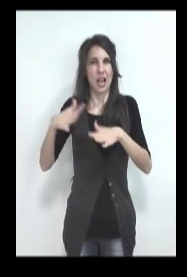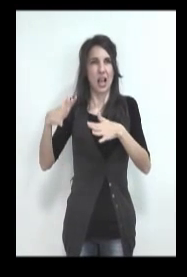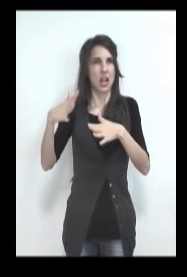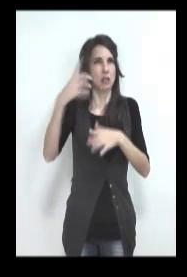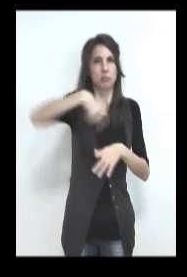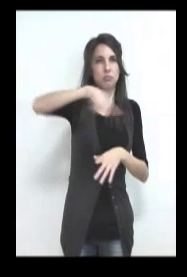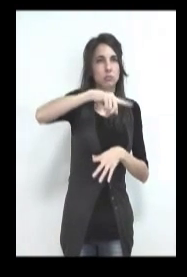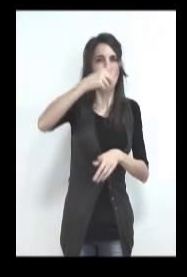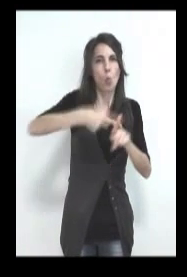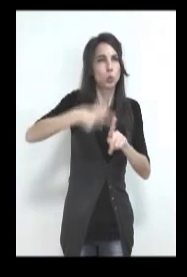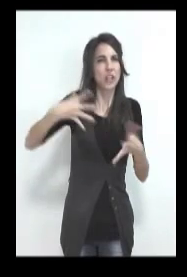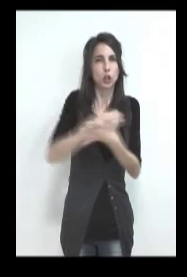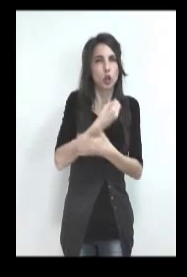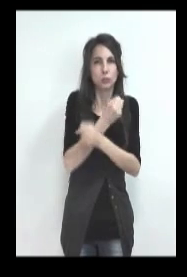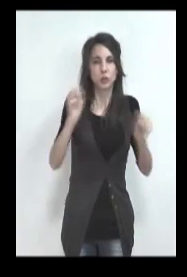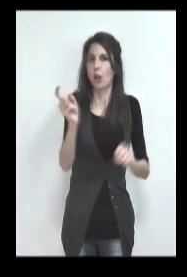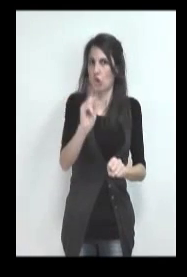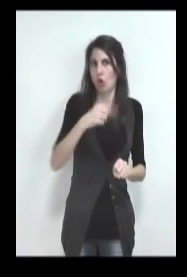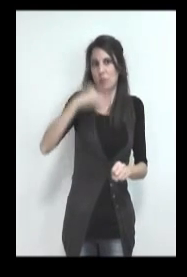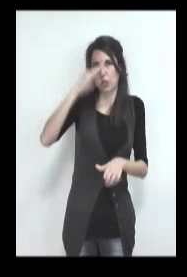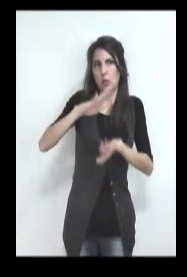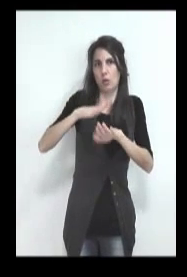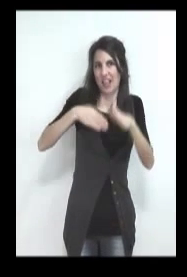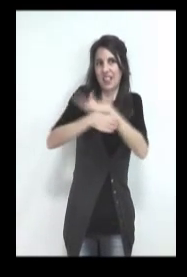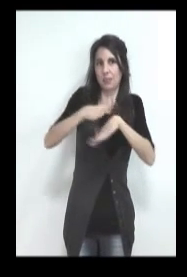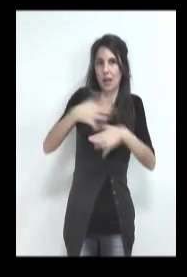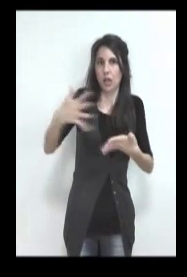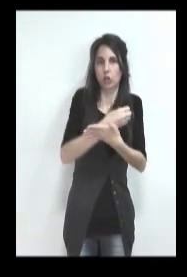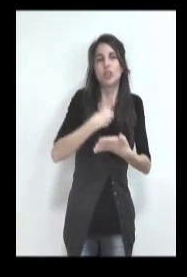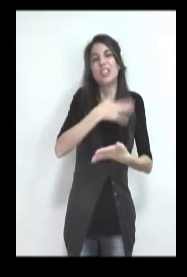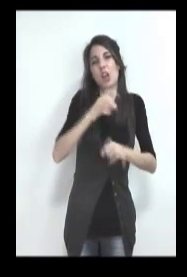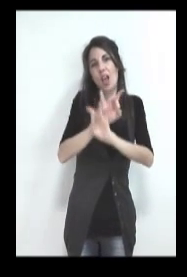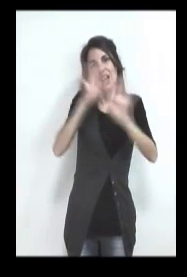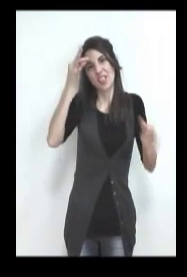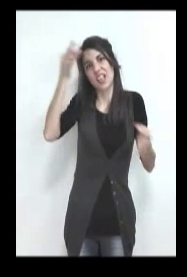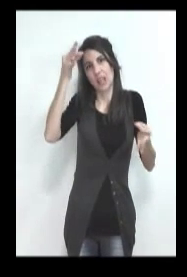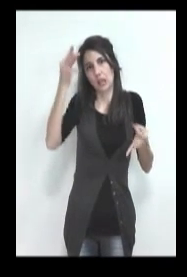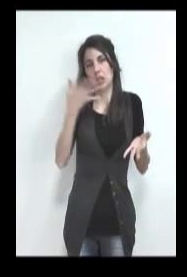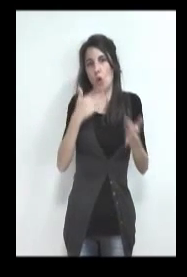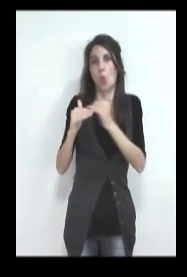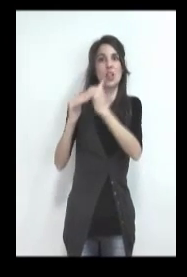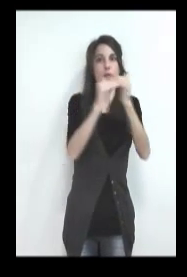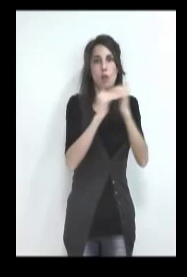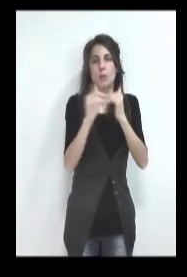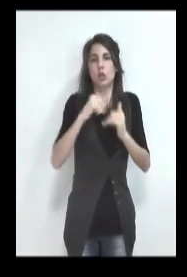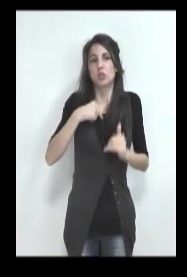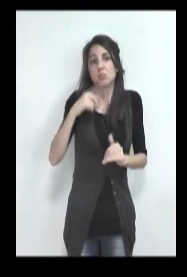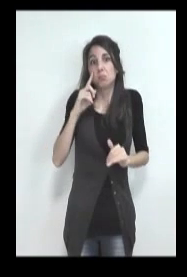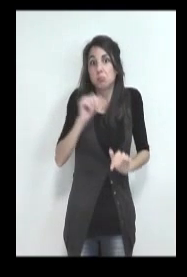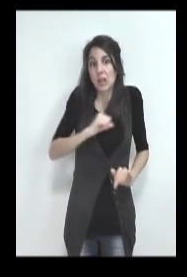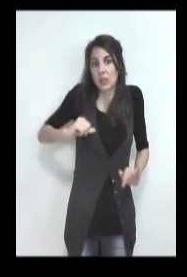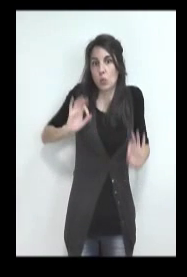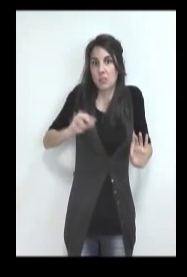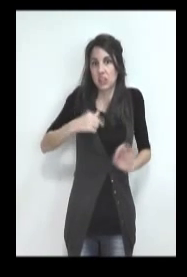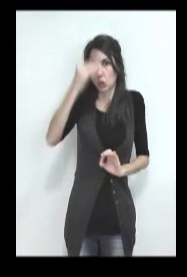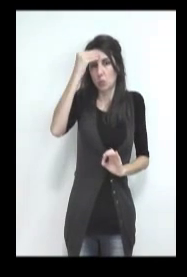podría poner en la práctica. Simplemente quería aclarar ese detalle de la no uniformidad. Yo particularmente no creo que vaya a ser el